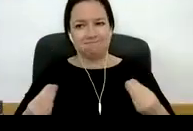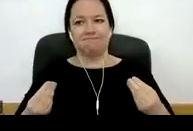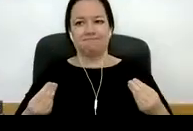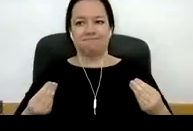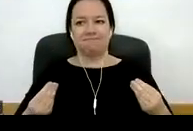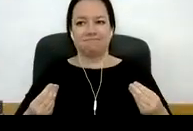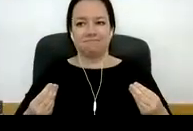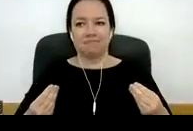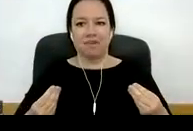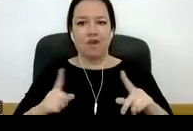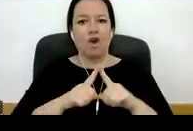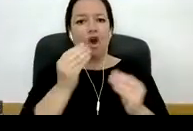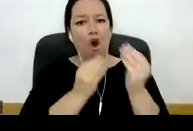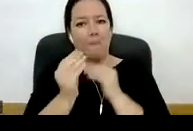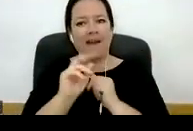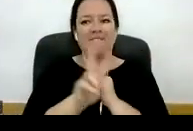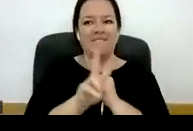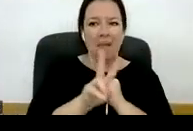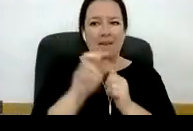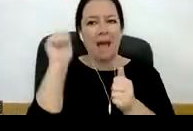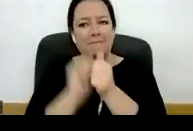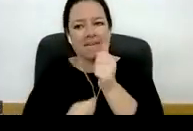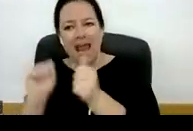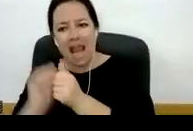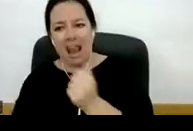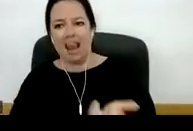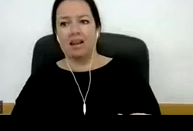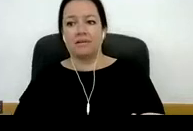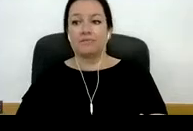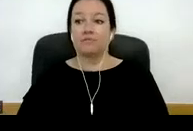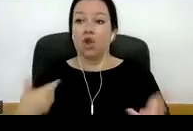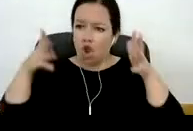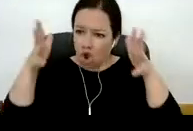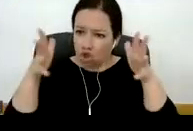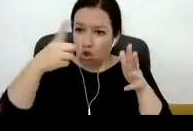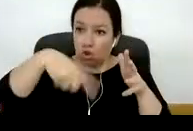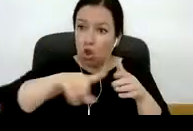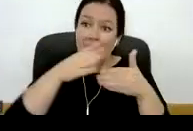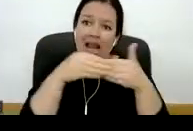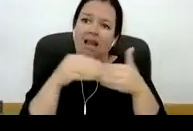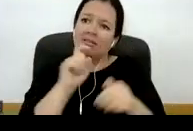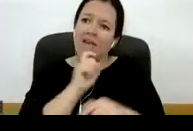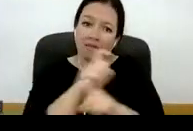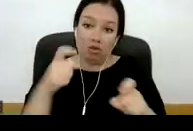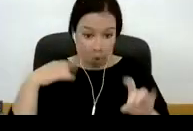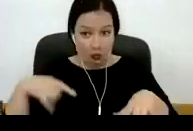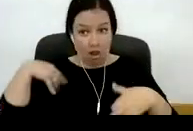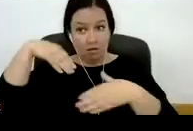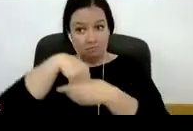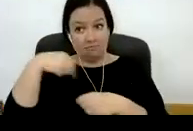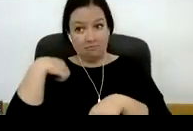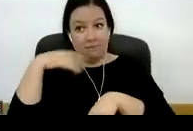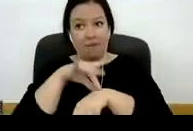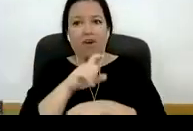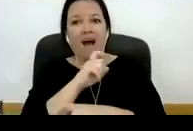redundancia, en forma de vitaminas y minerales que realmente precisa. Os recomiendo que lo utilicéis porque a mí me sirve en la consulta. El concepto de calorías vacías